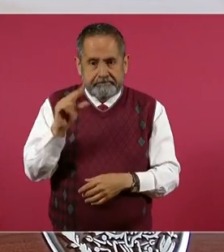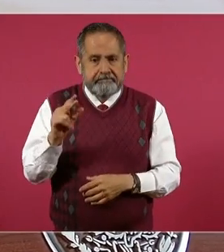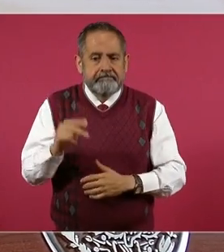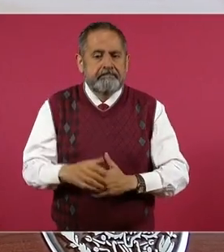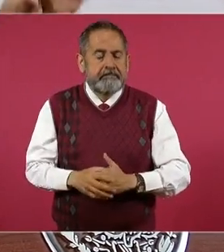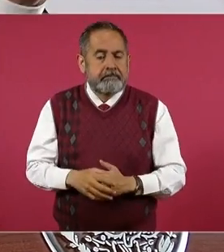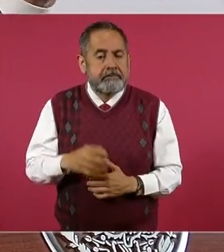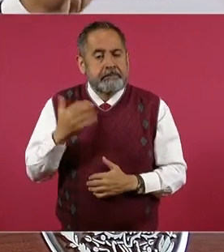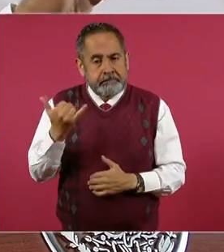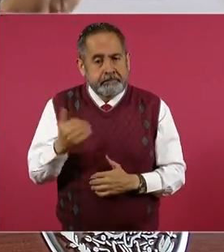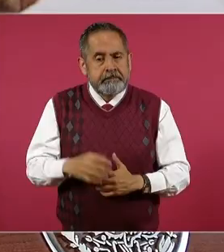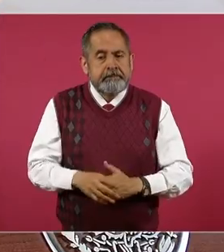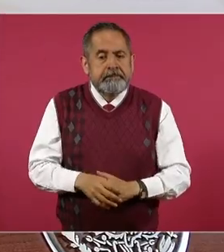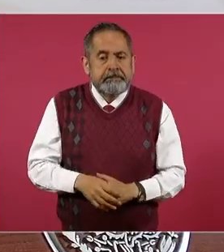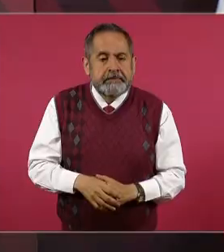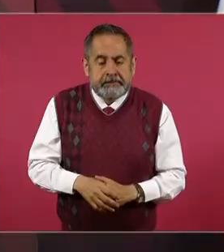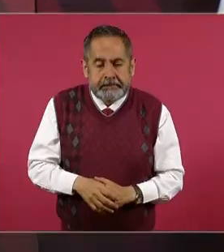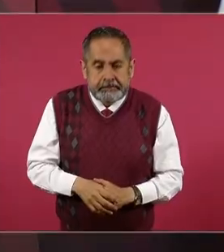Y